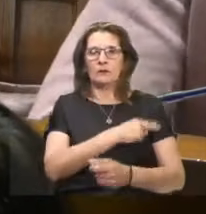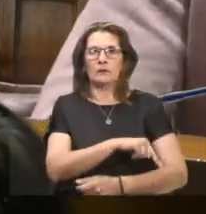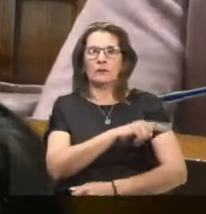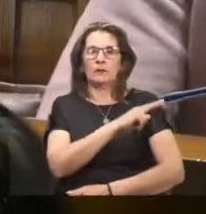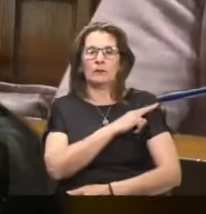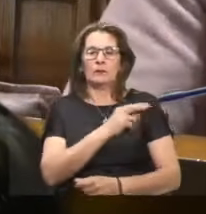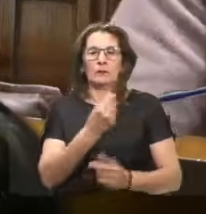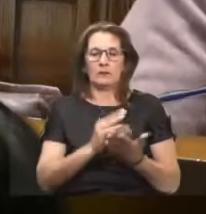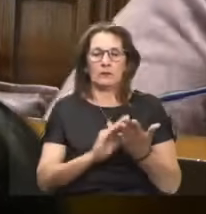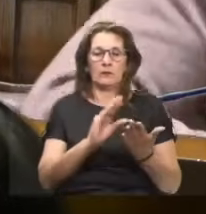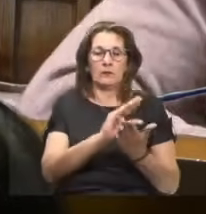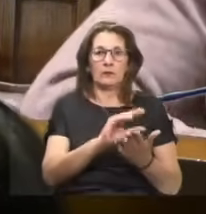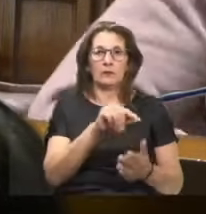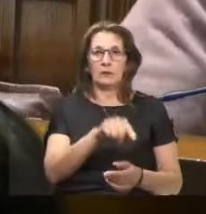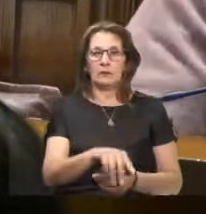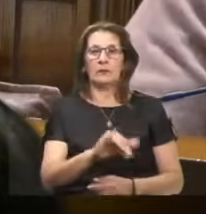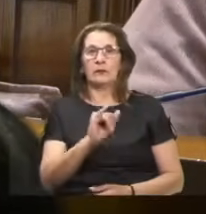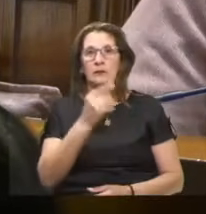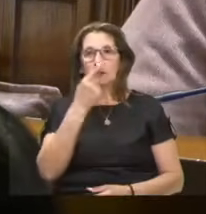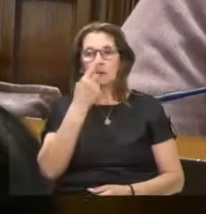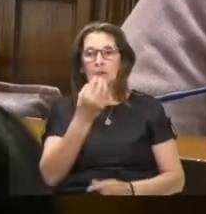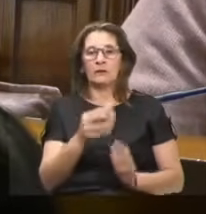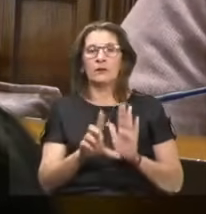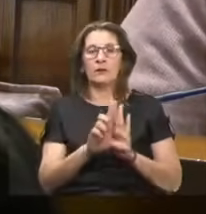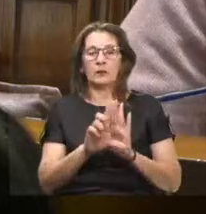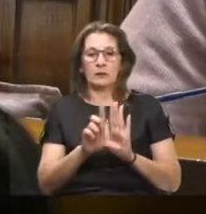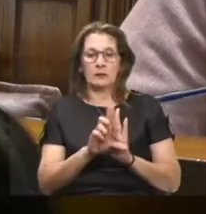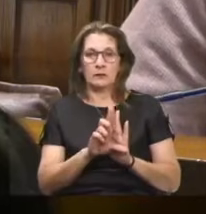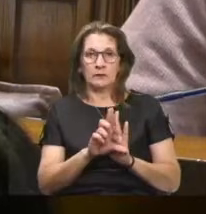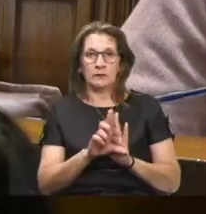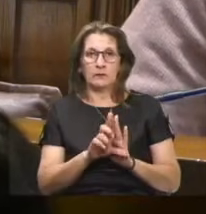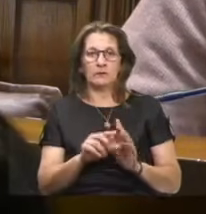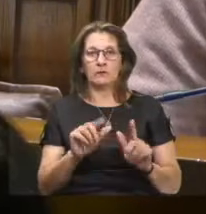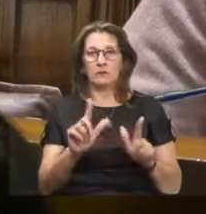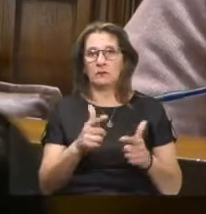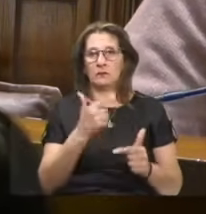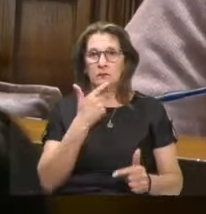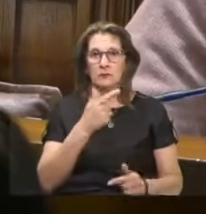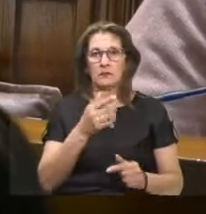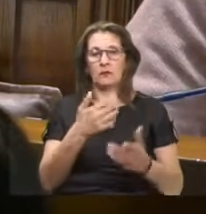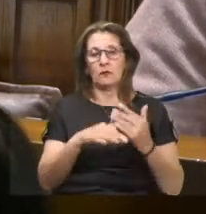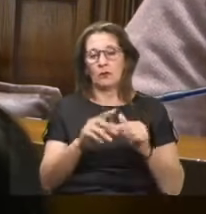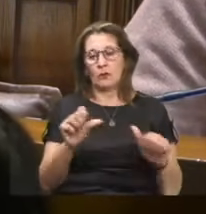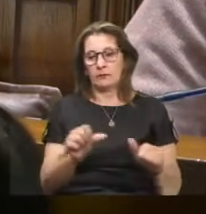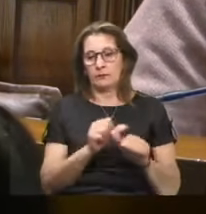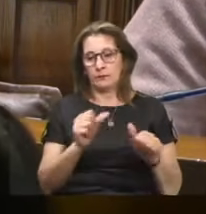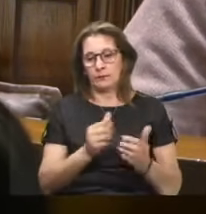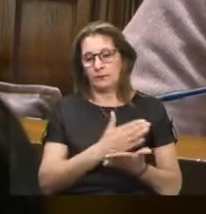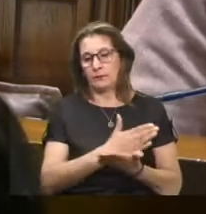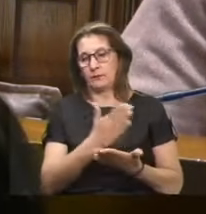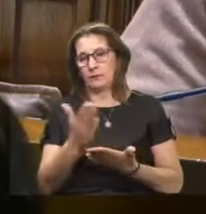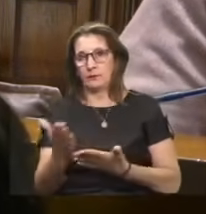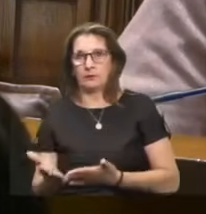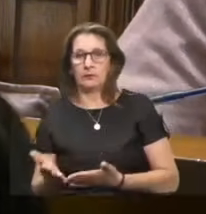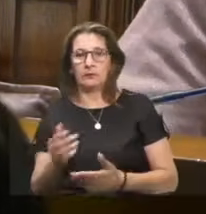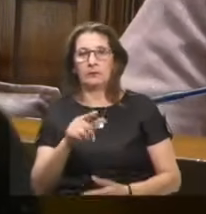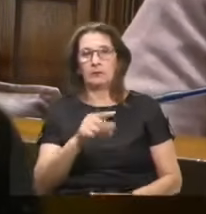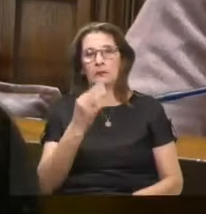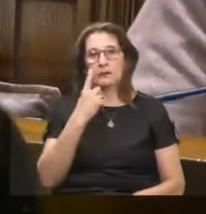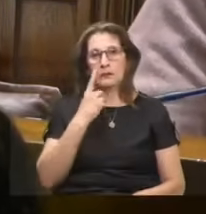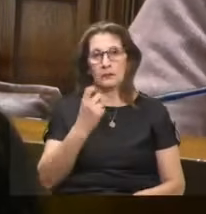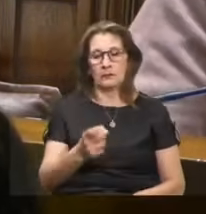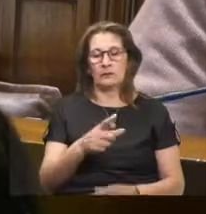remunerado. La intención de la ley, no cabe dudas, fue reproducir en ese sentido la previsión